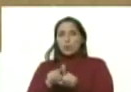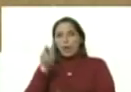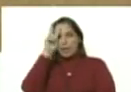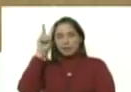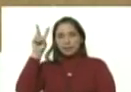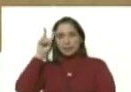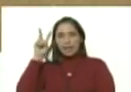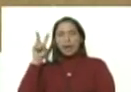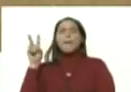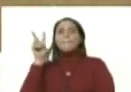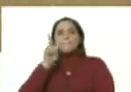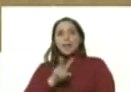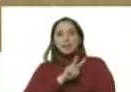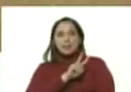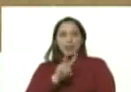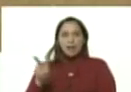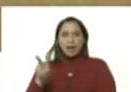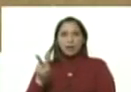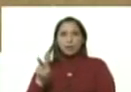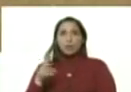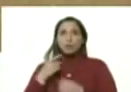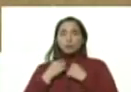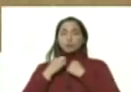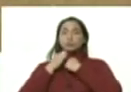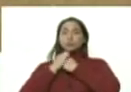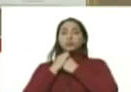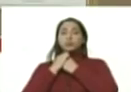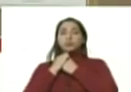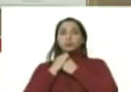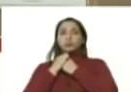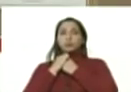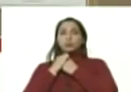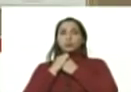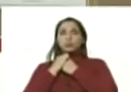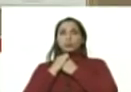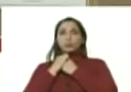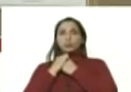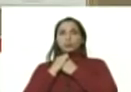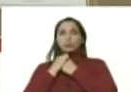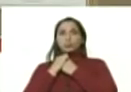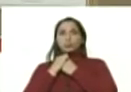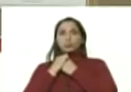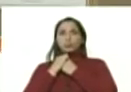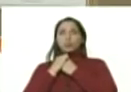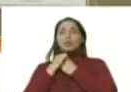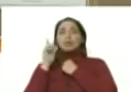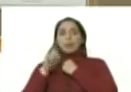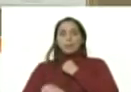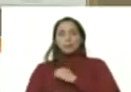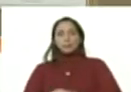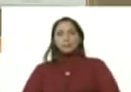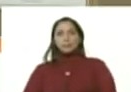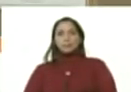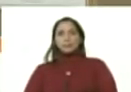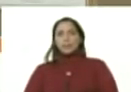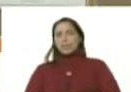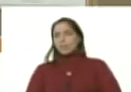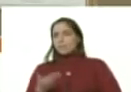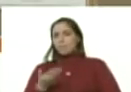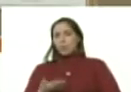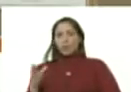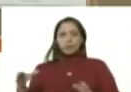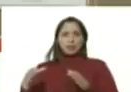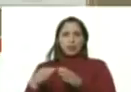Vaticano, Monseñor Paul Richard Gallagher. Una reunión también muy cordial, muy